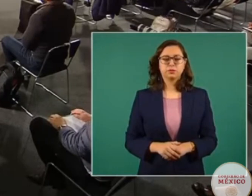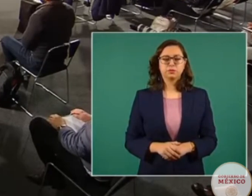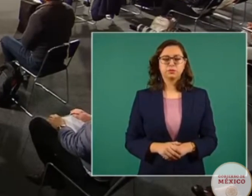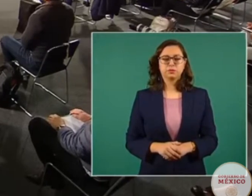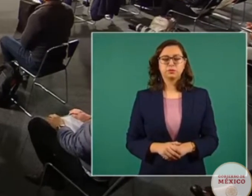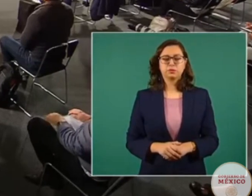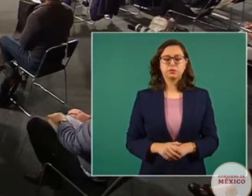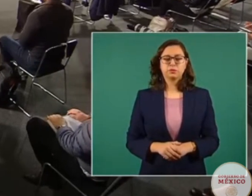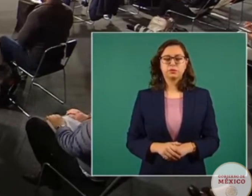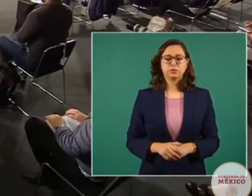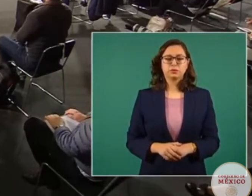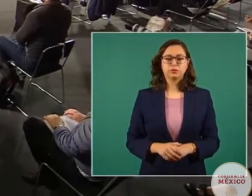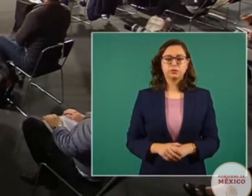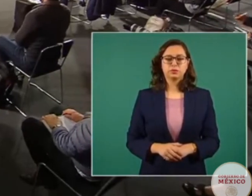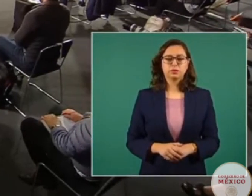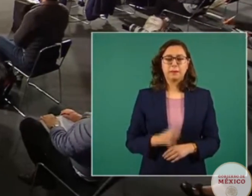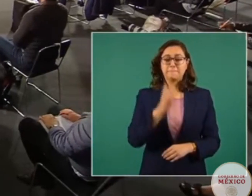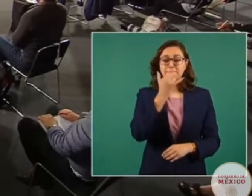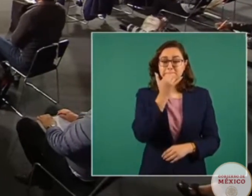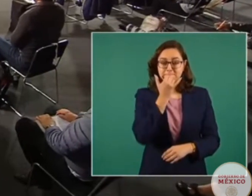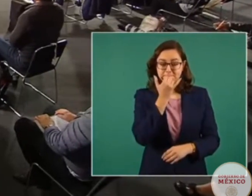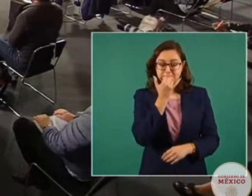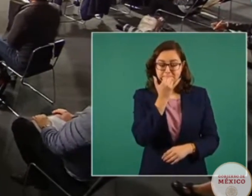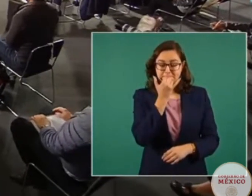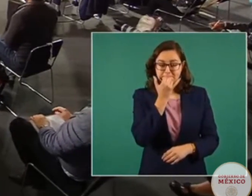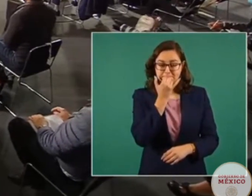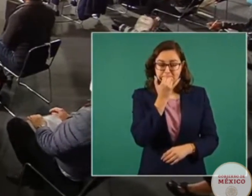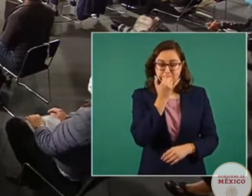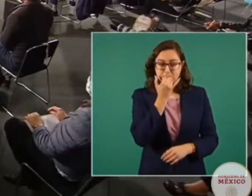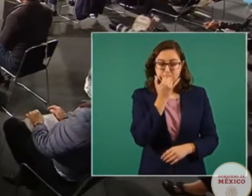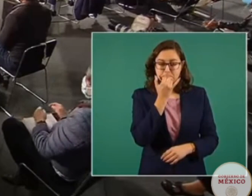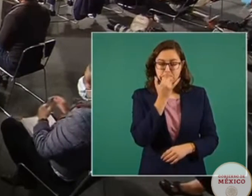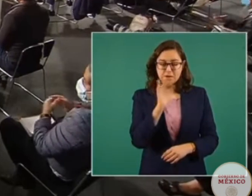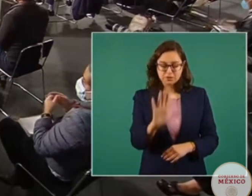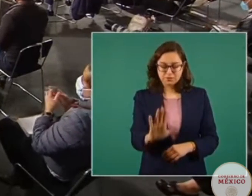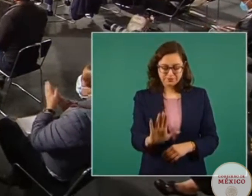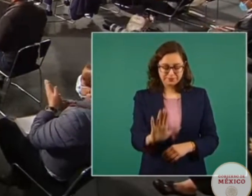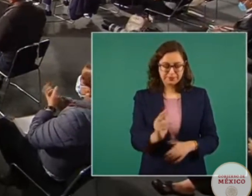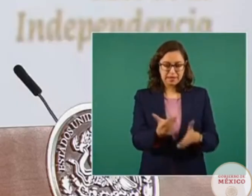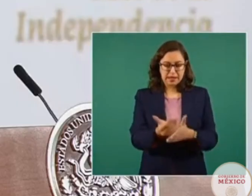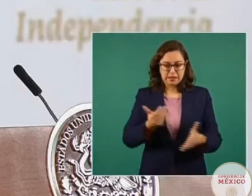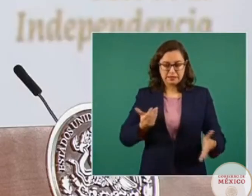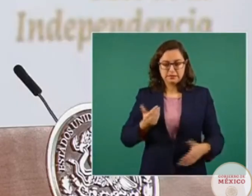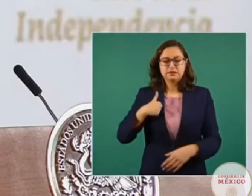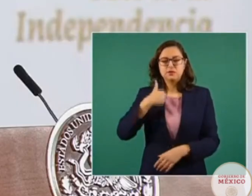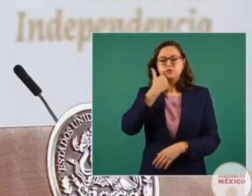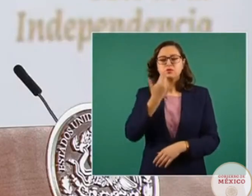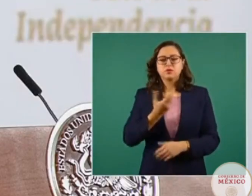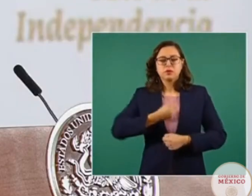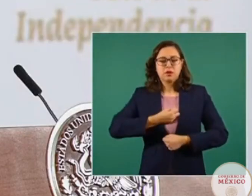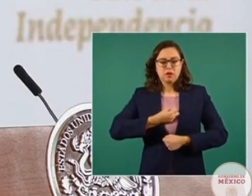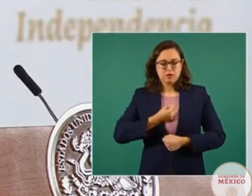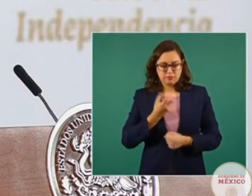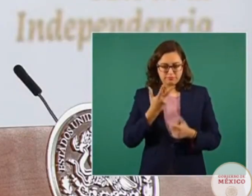Gracias. ¿Me permites antes? Sí, claro, claro. Es que quiero expresar mi solidaridad